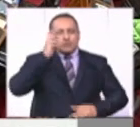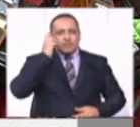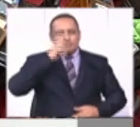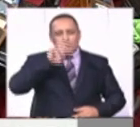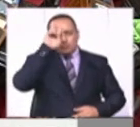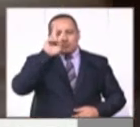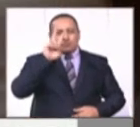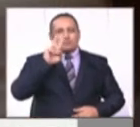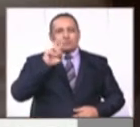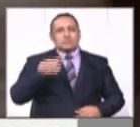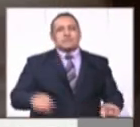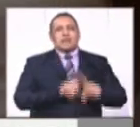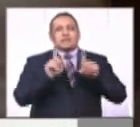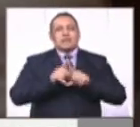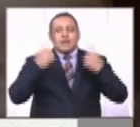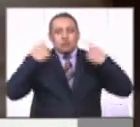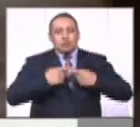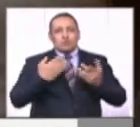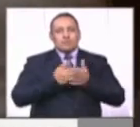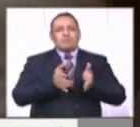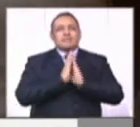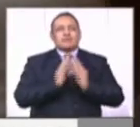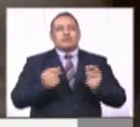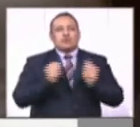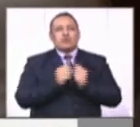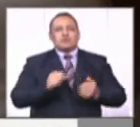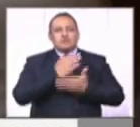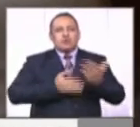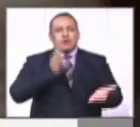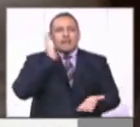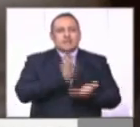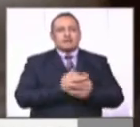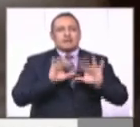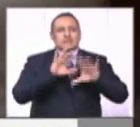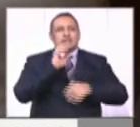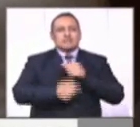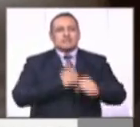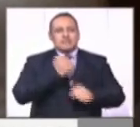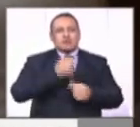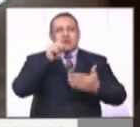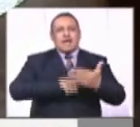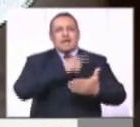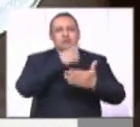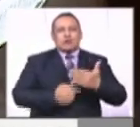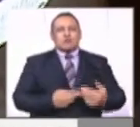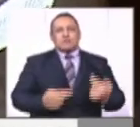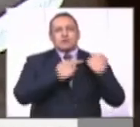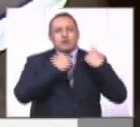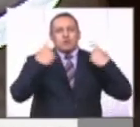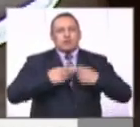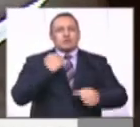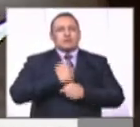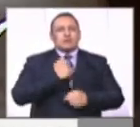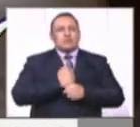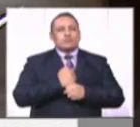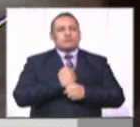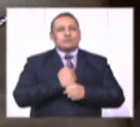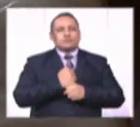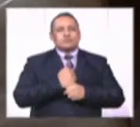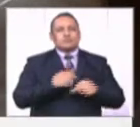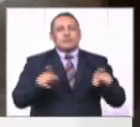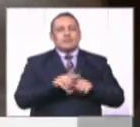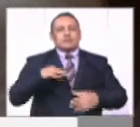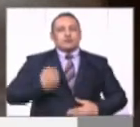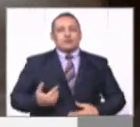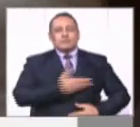política del Perú y en consecuencia solicitamos se le imponga la sanción de 10 años de inhabilitación para ejercer la función pública señor